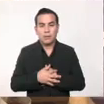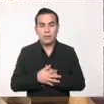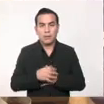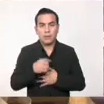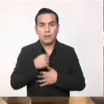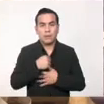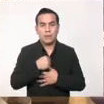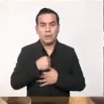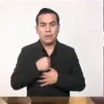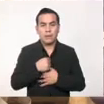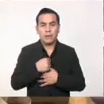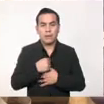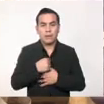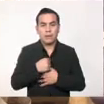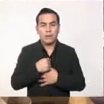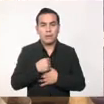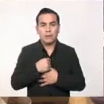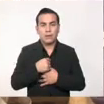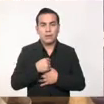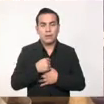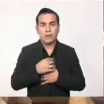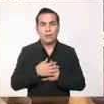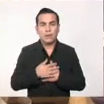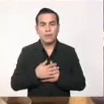Yo tengo...